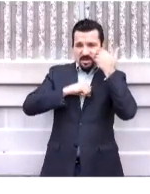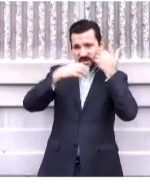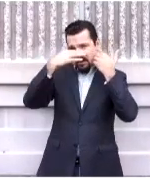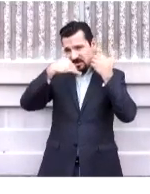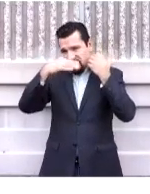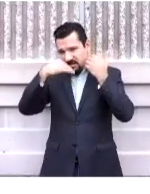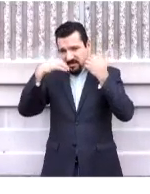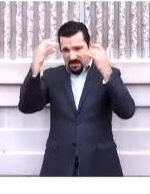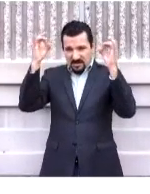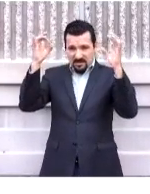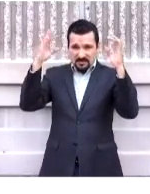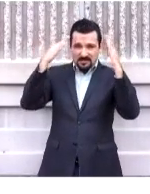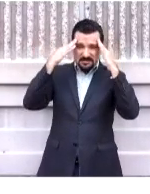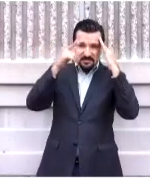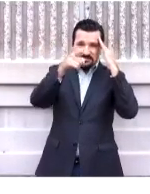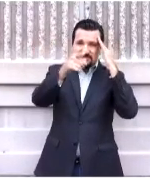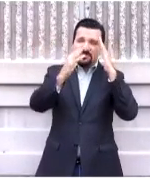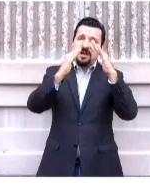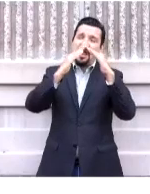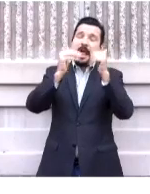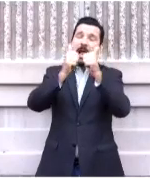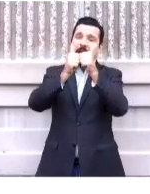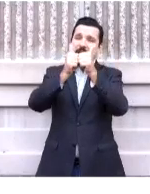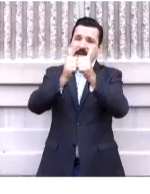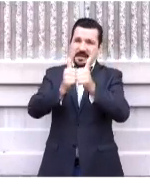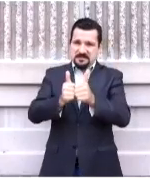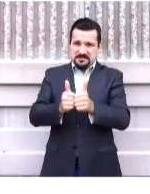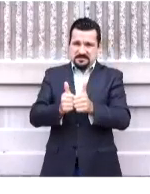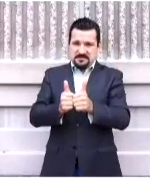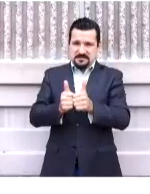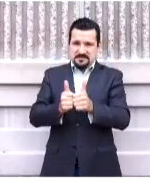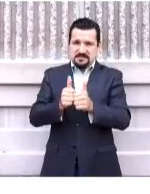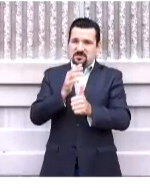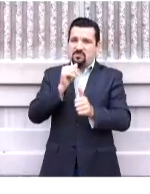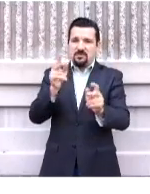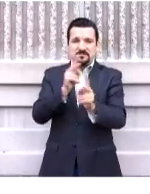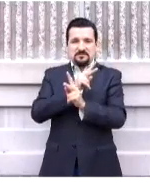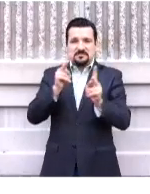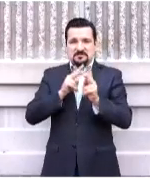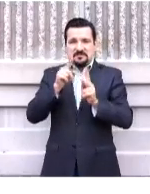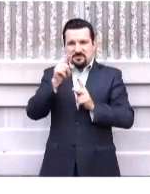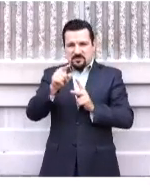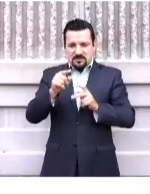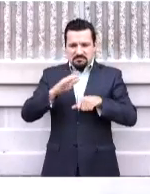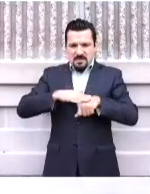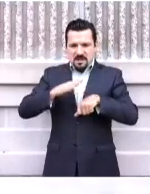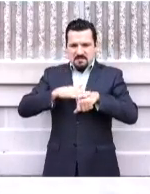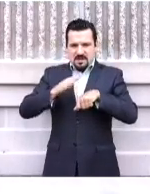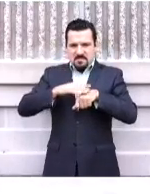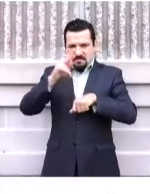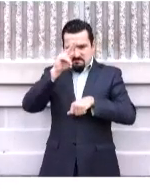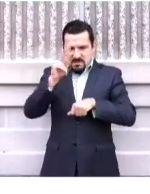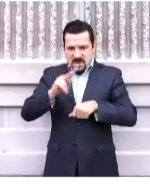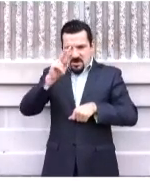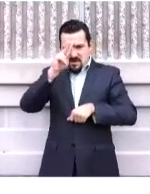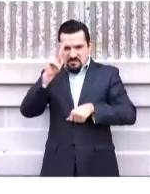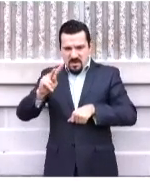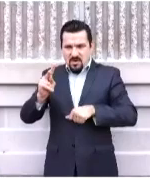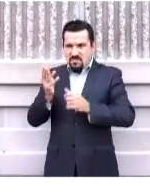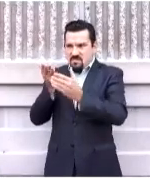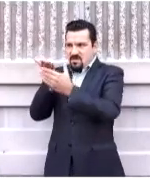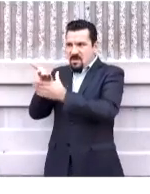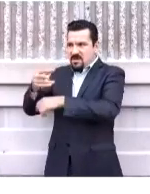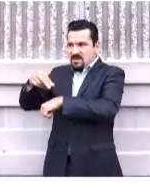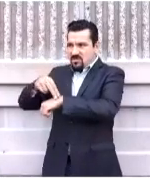respiratorios, quédate en casa. Si evalúas que empeoras y vas a ir con tu